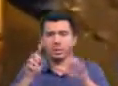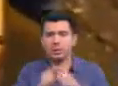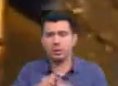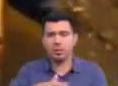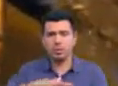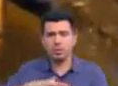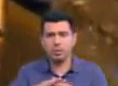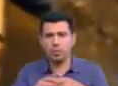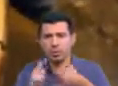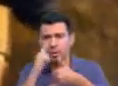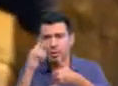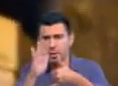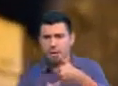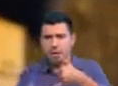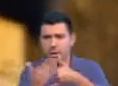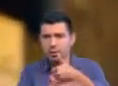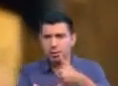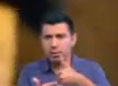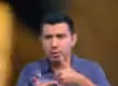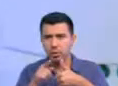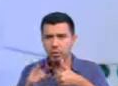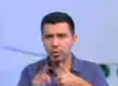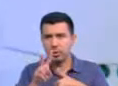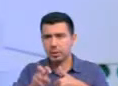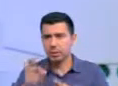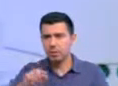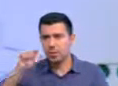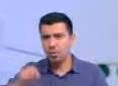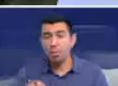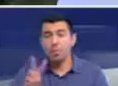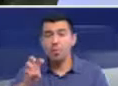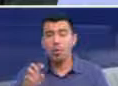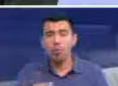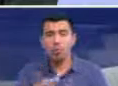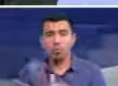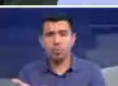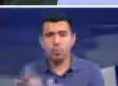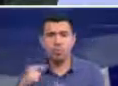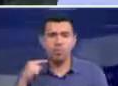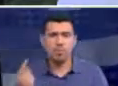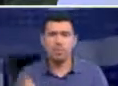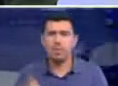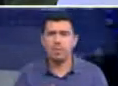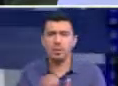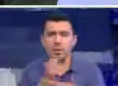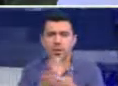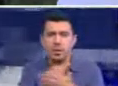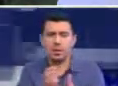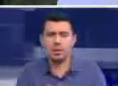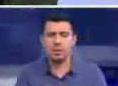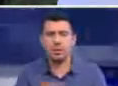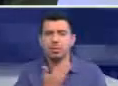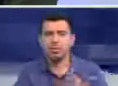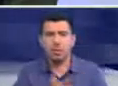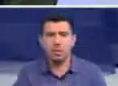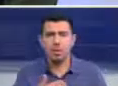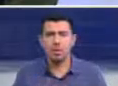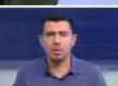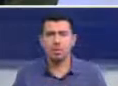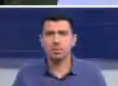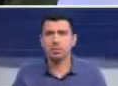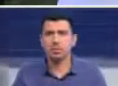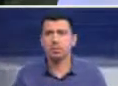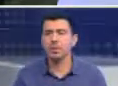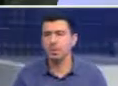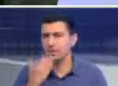nacional que propende por el 63,8% en el tema de muertos, accidentes y lesionados. Pues